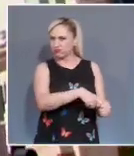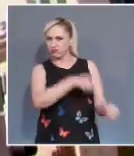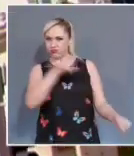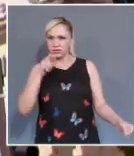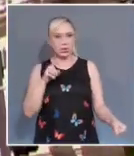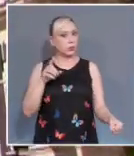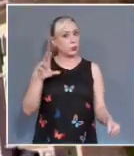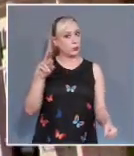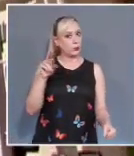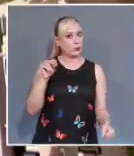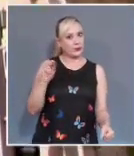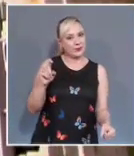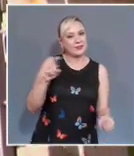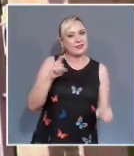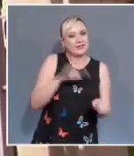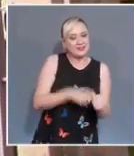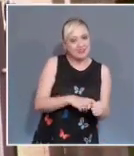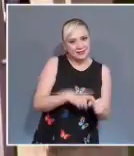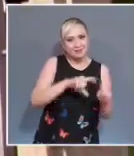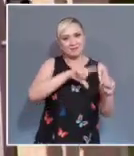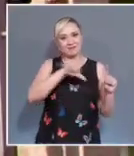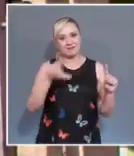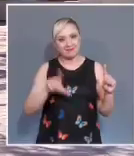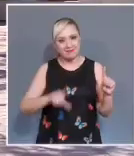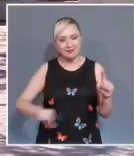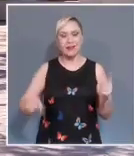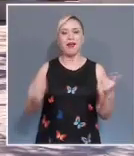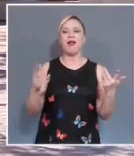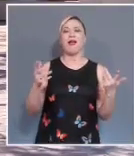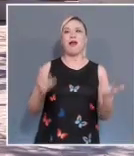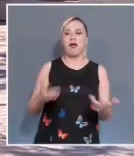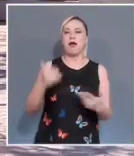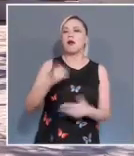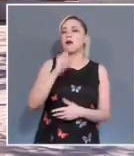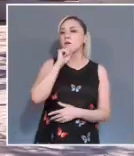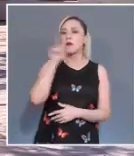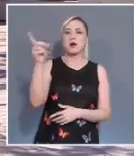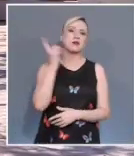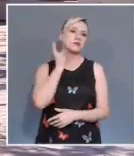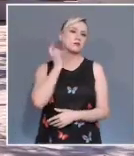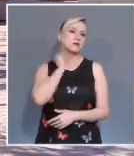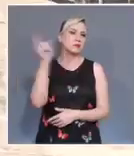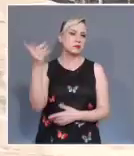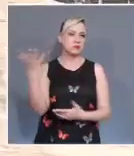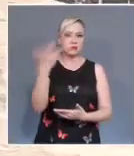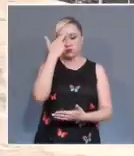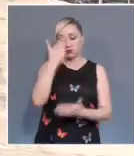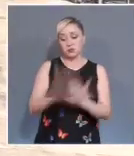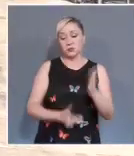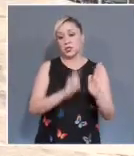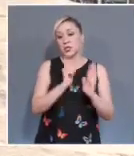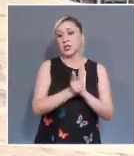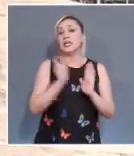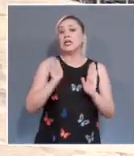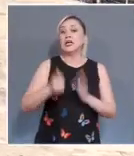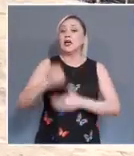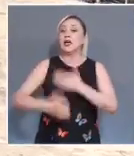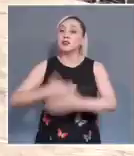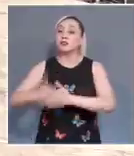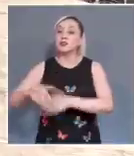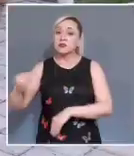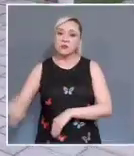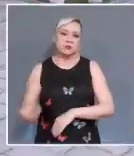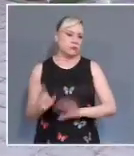independencia, además de determinar que no había obligación legislativa para establecer delitos en materia de archivos. Para el canal del Poder Judicial